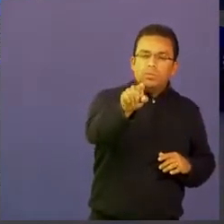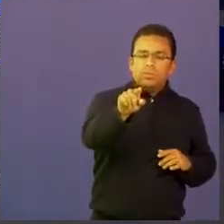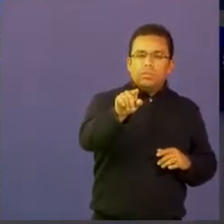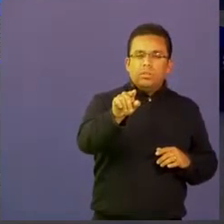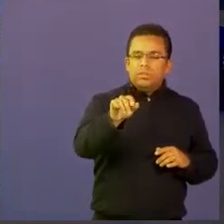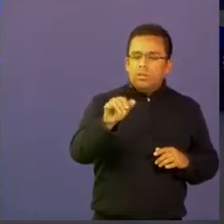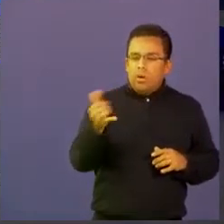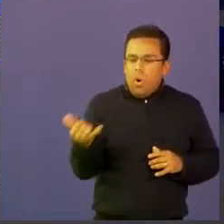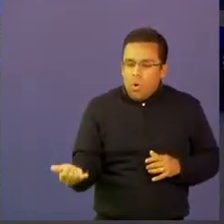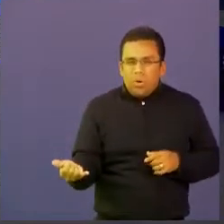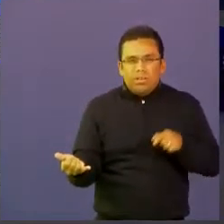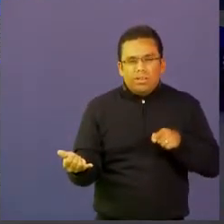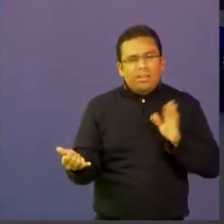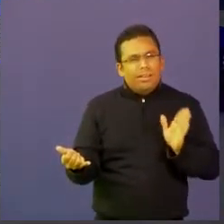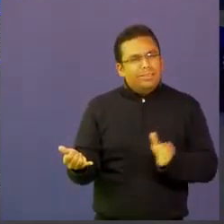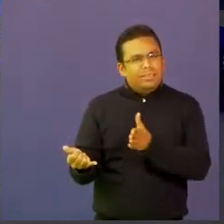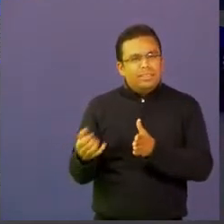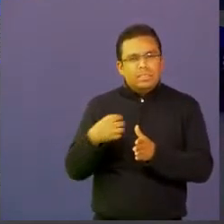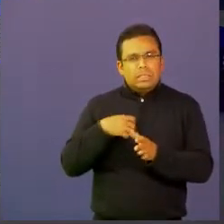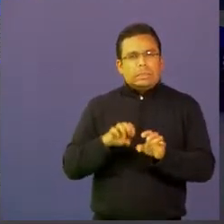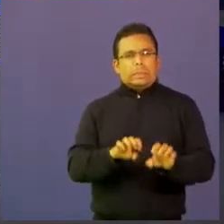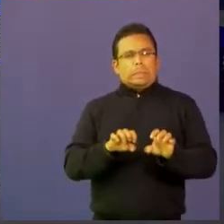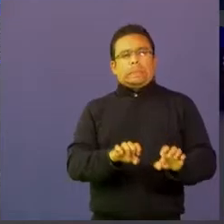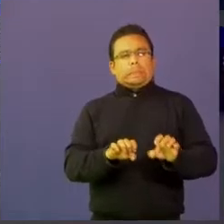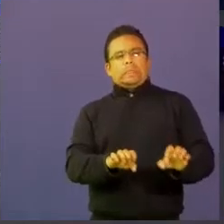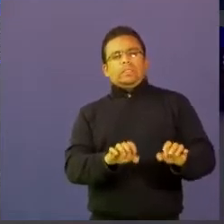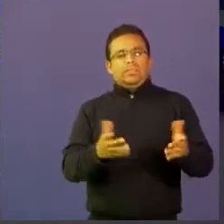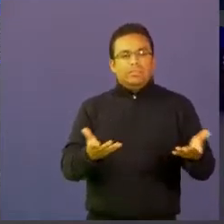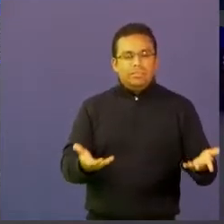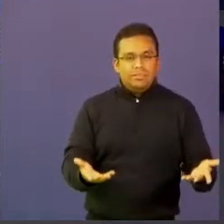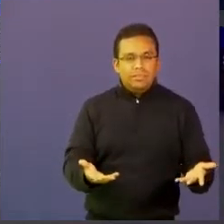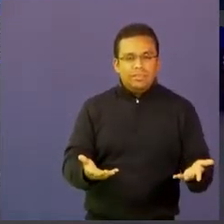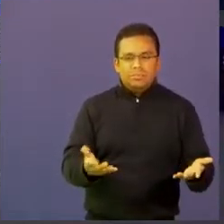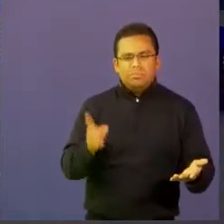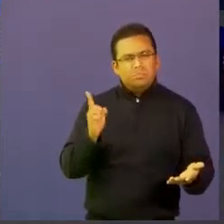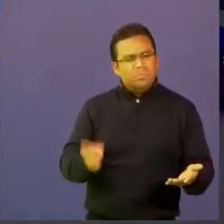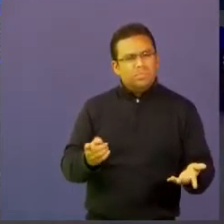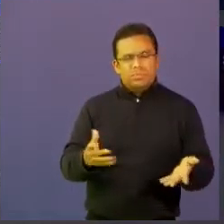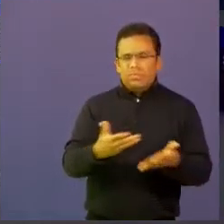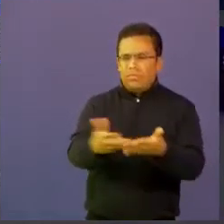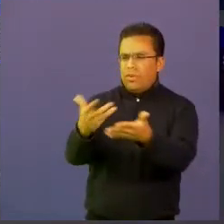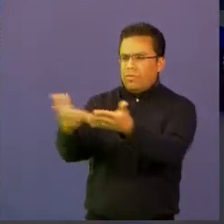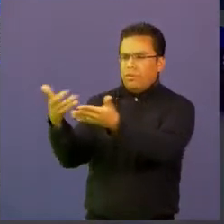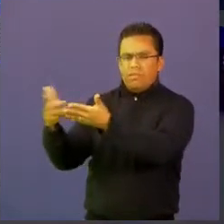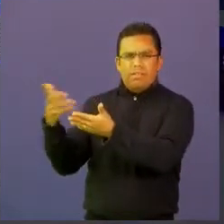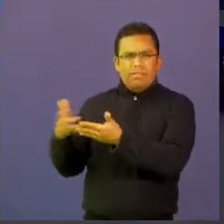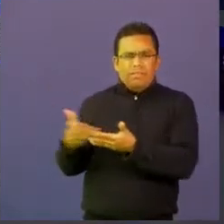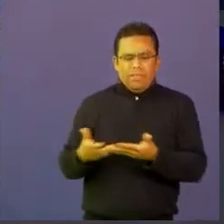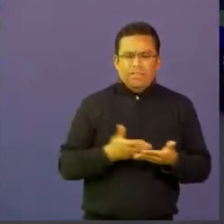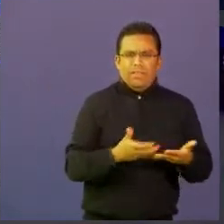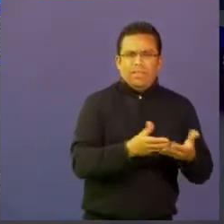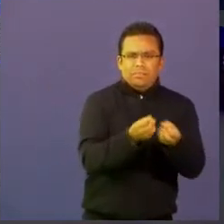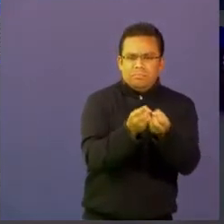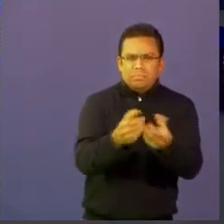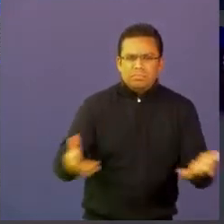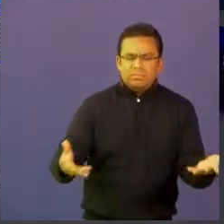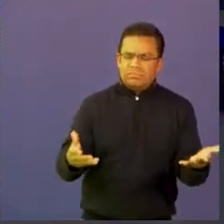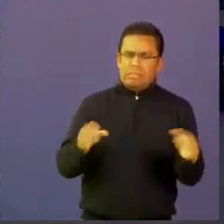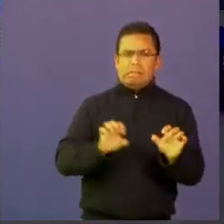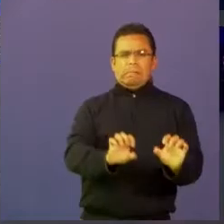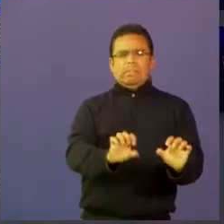escuela actual con tanta preparación en la información que tenemos a disposición? es decir ¿por qué puede haber este tipo de